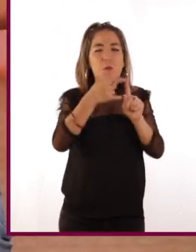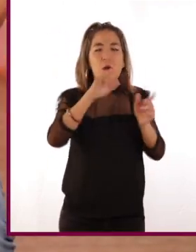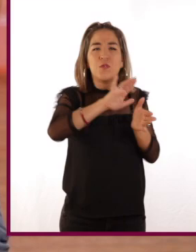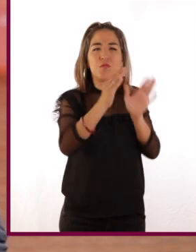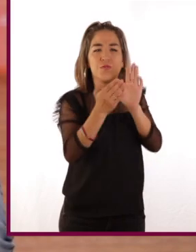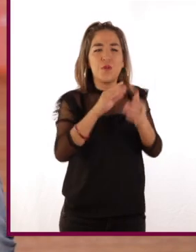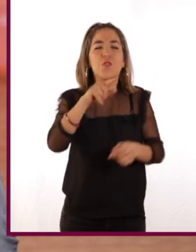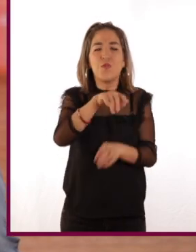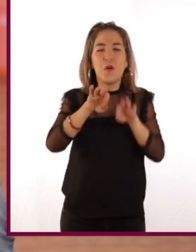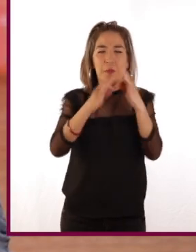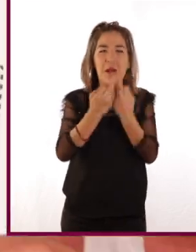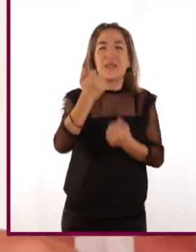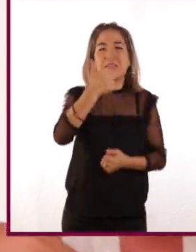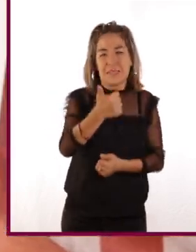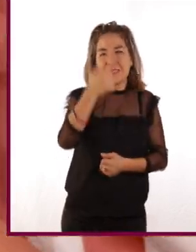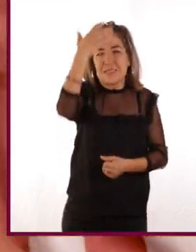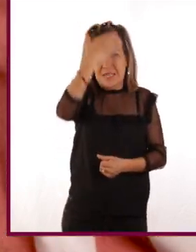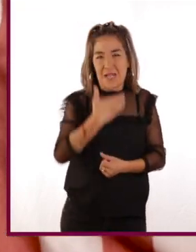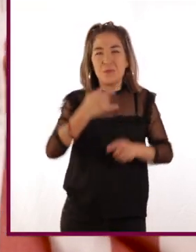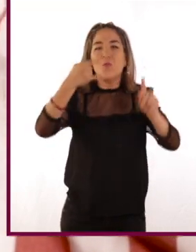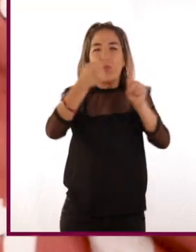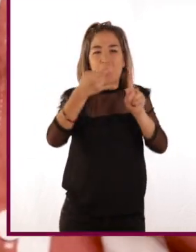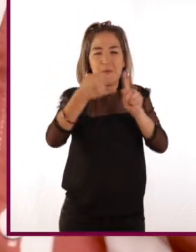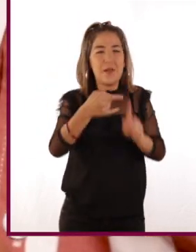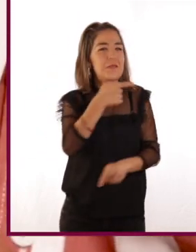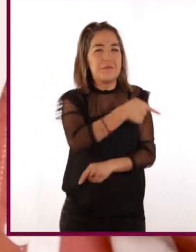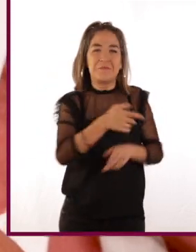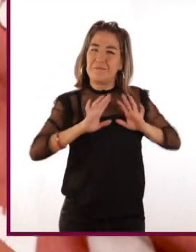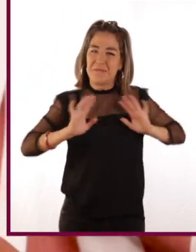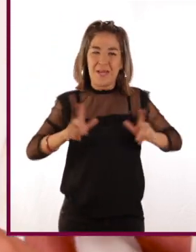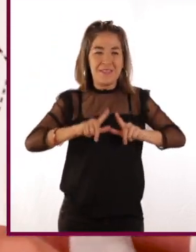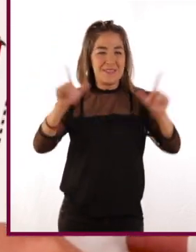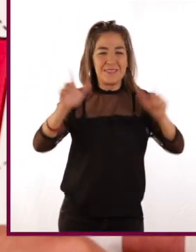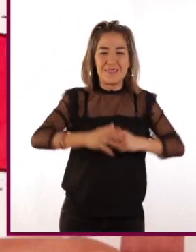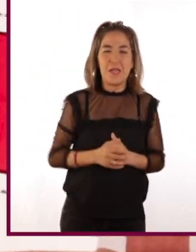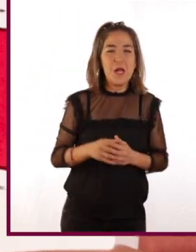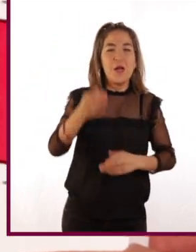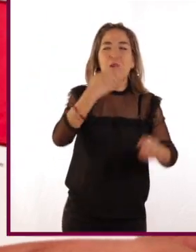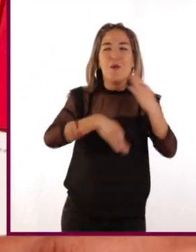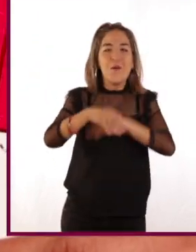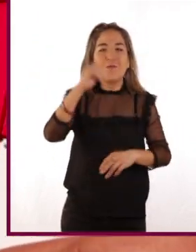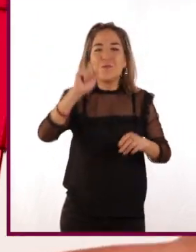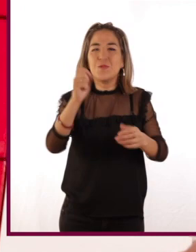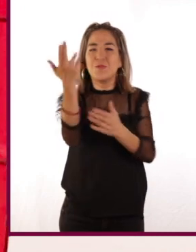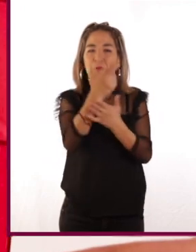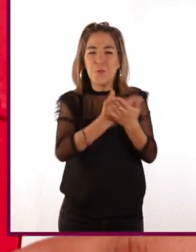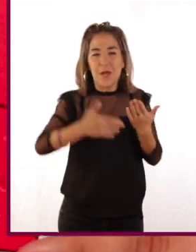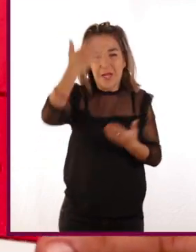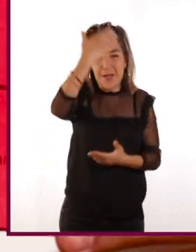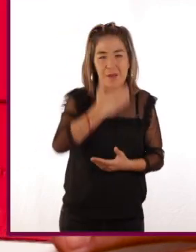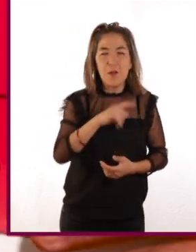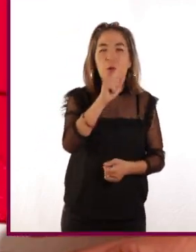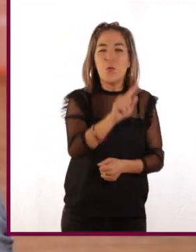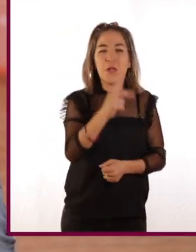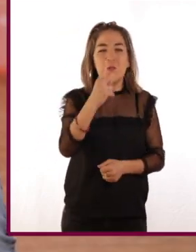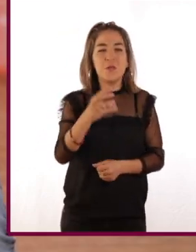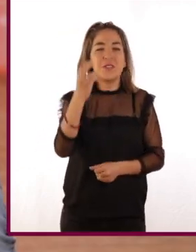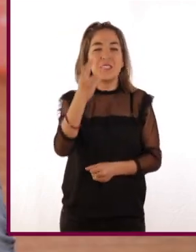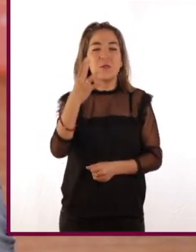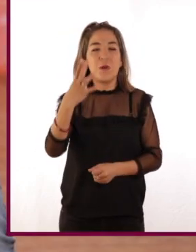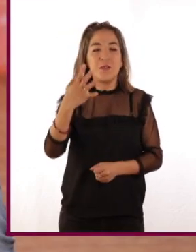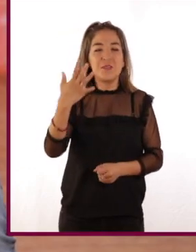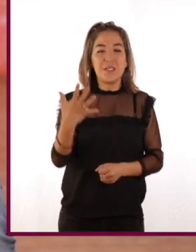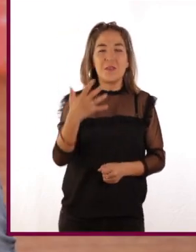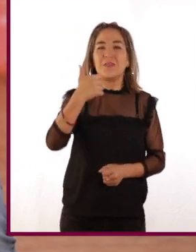el cubo y de qué forma son, Dimara? Tiene 6 caras cuadradas. Pues ahí está. Dibujamos todas sus caras.